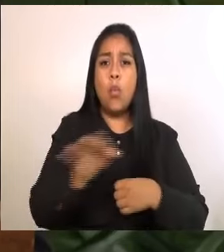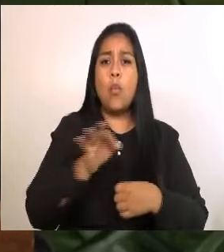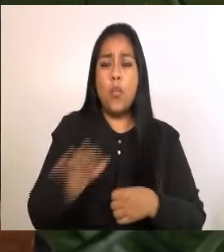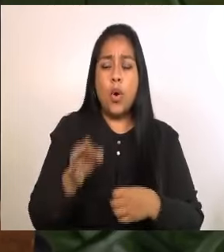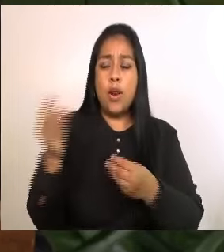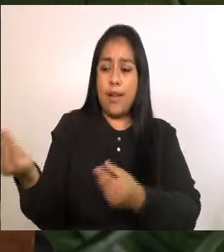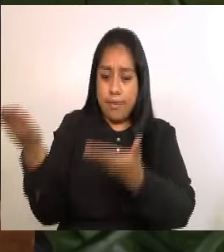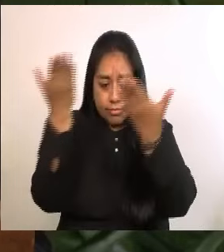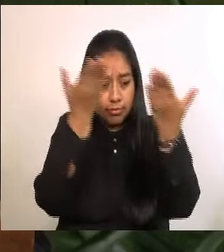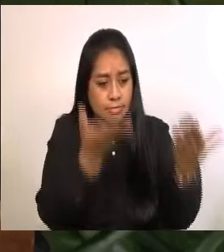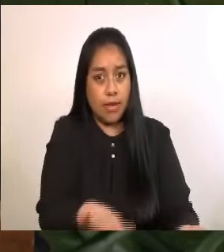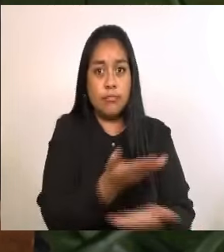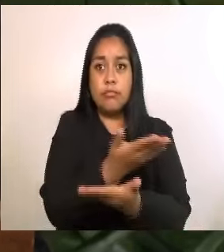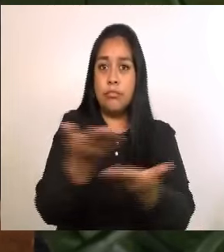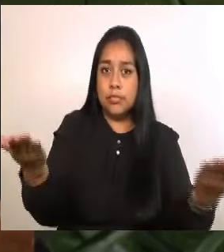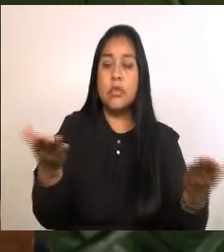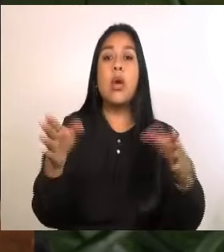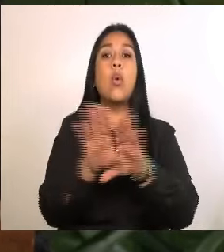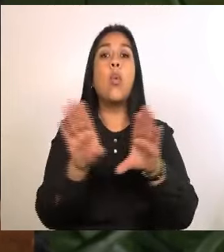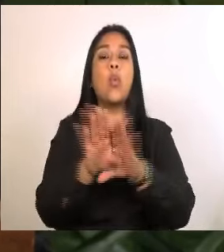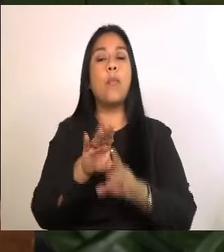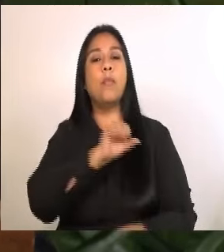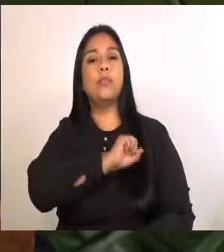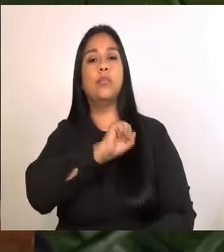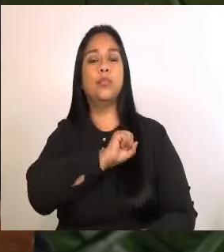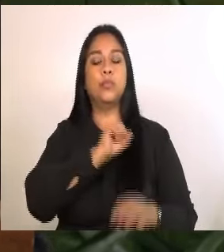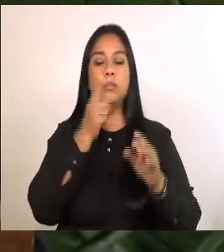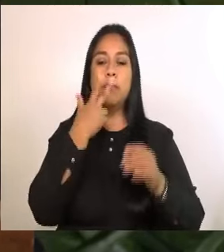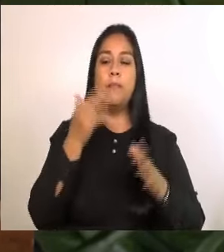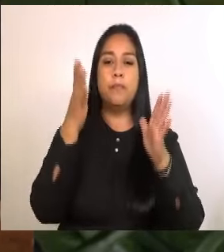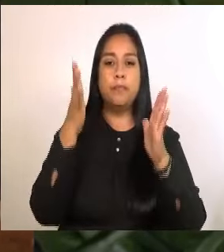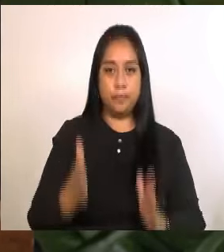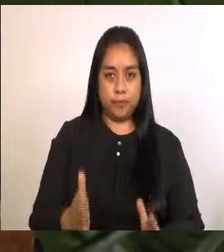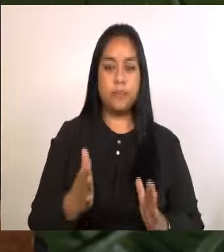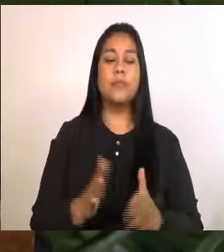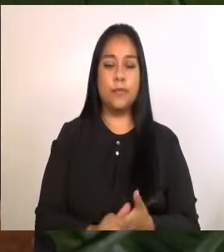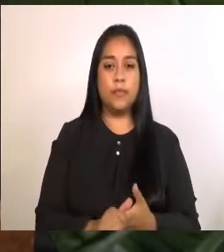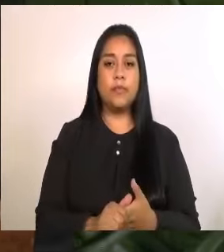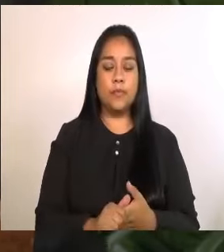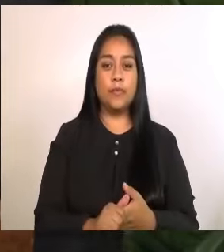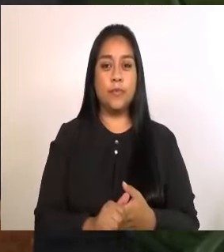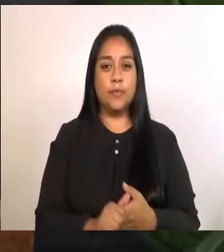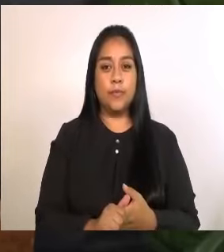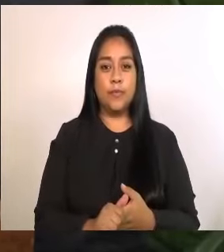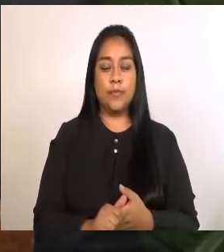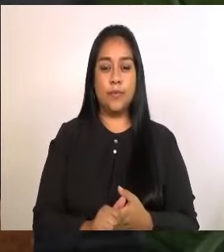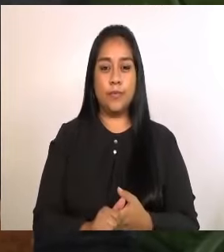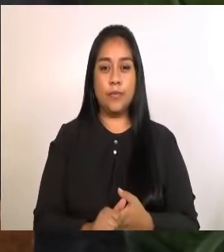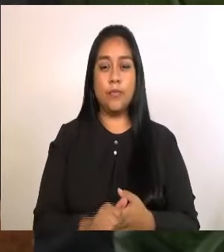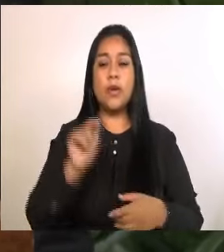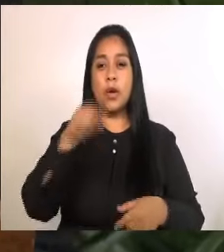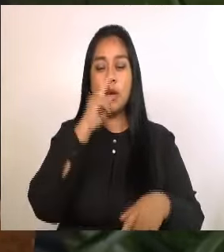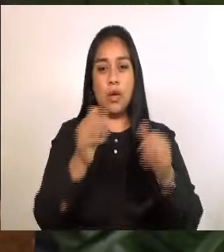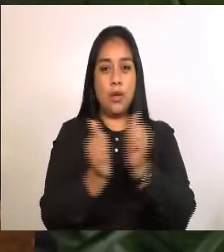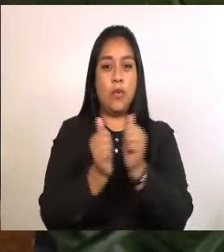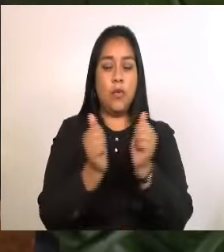abre la puerta como hermanos y hermanas. Junto al gobierno de Estados